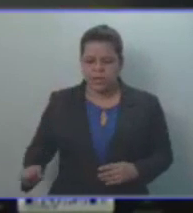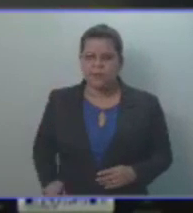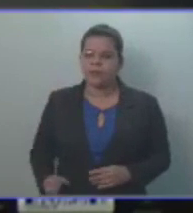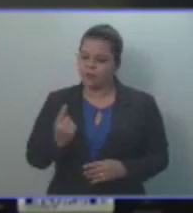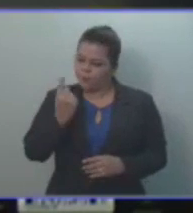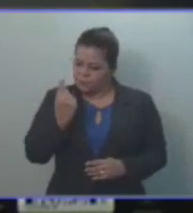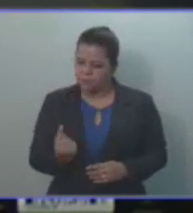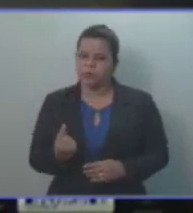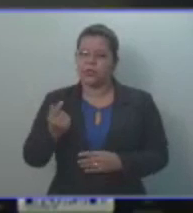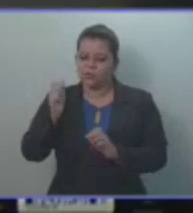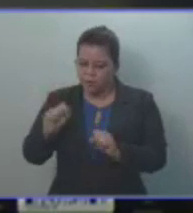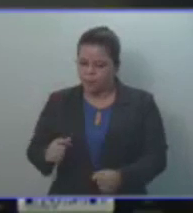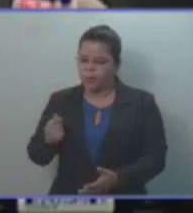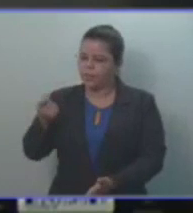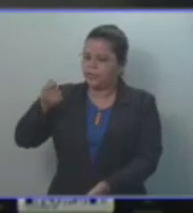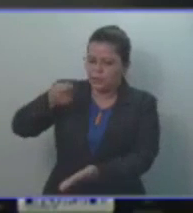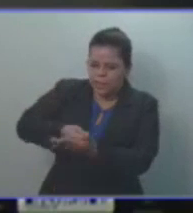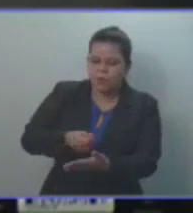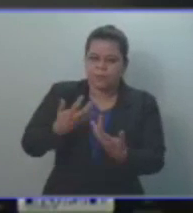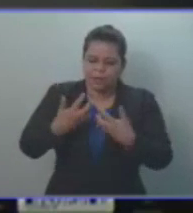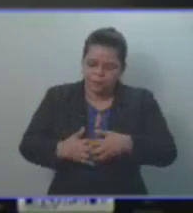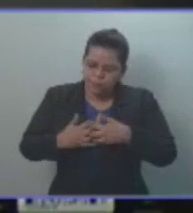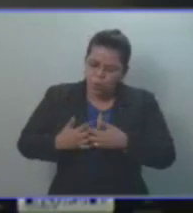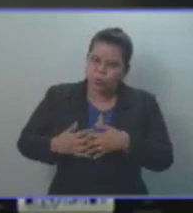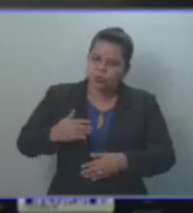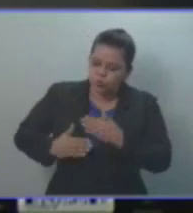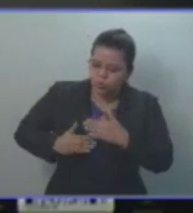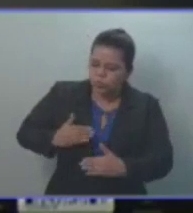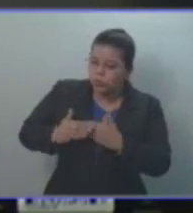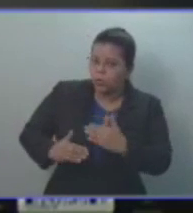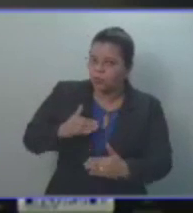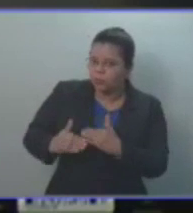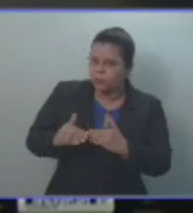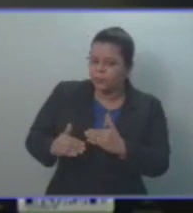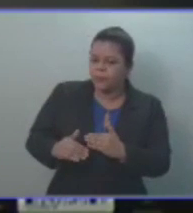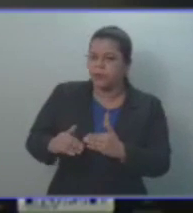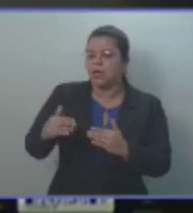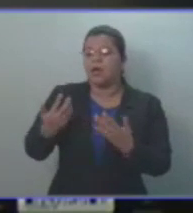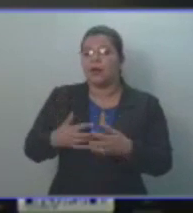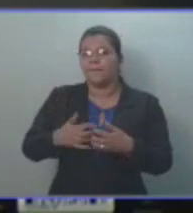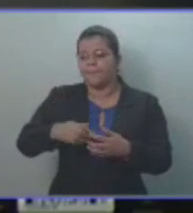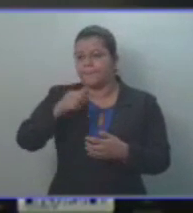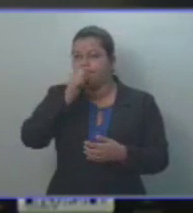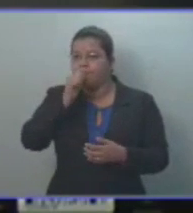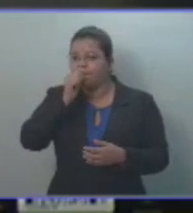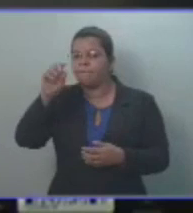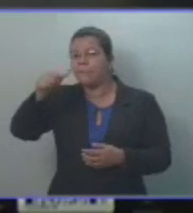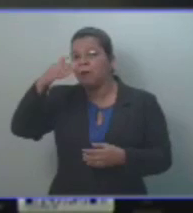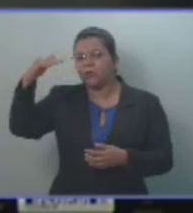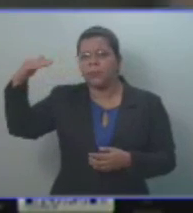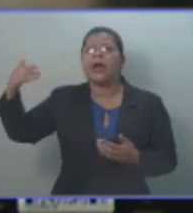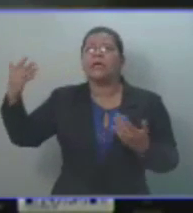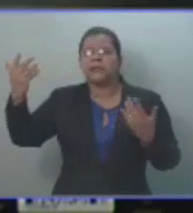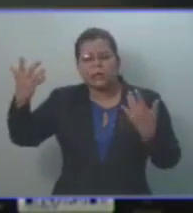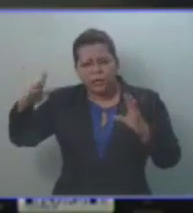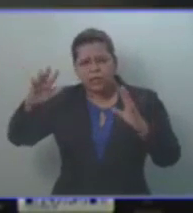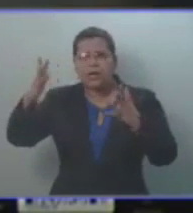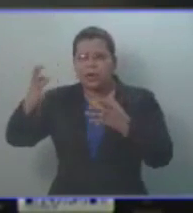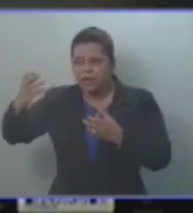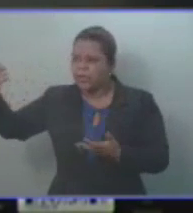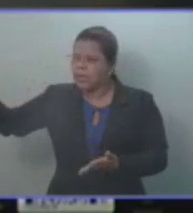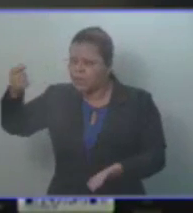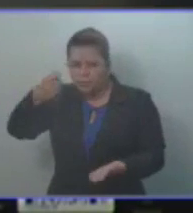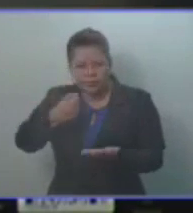los salvadoreños y las inversiones de privados extranjeros que desean apostarle